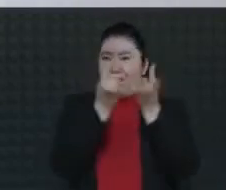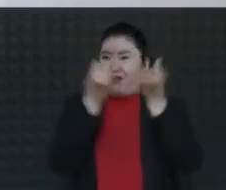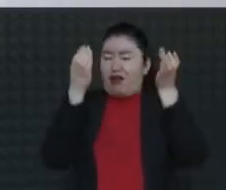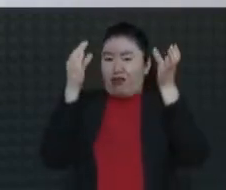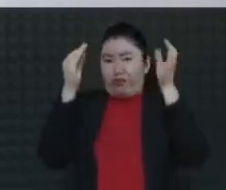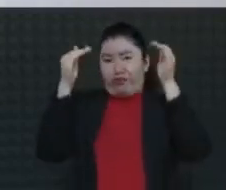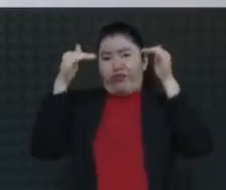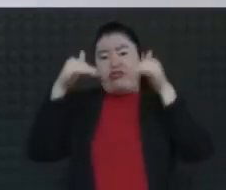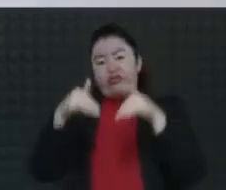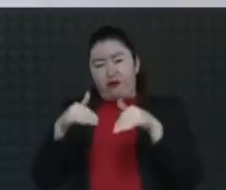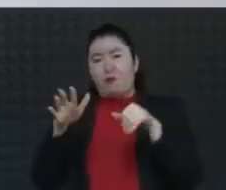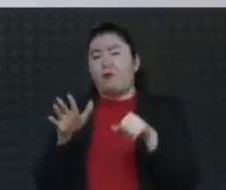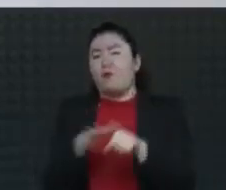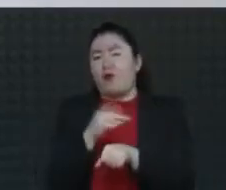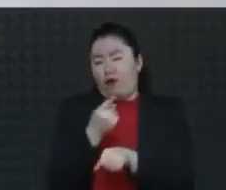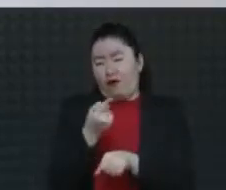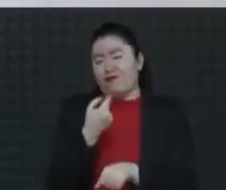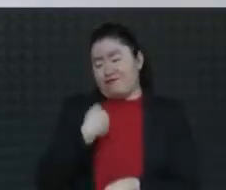elevado de la línea 12.